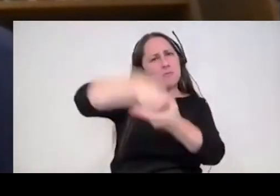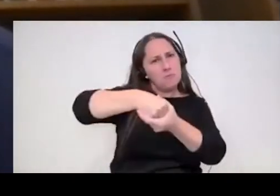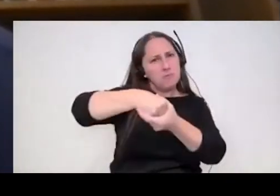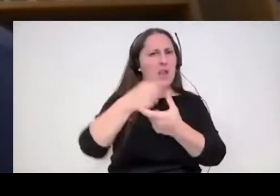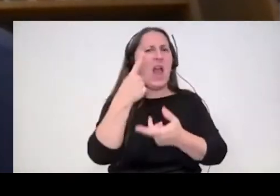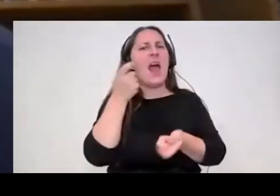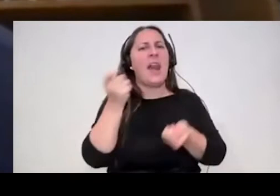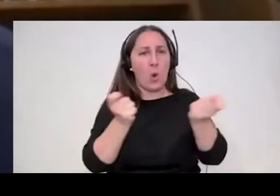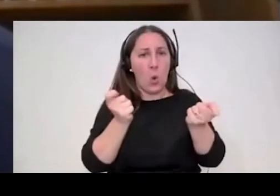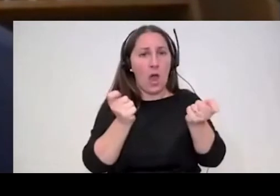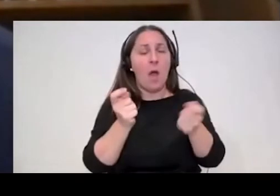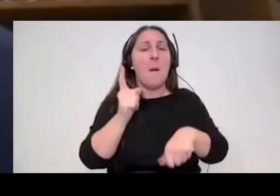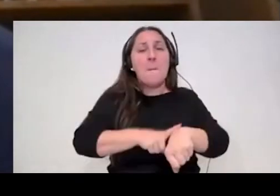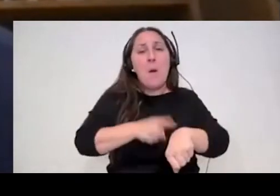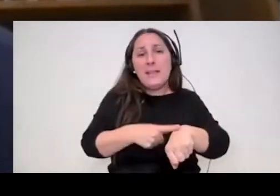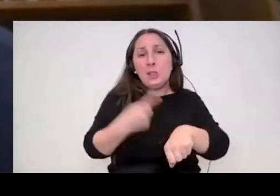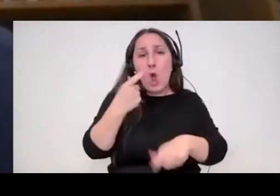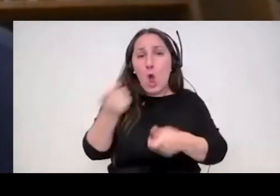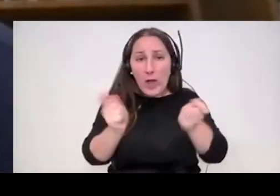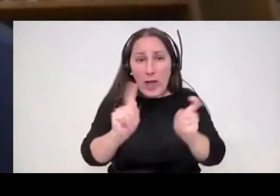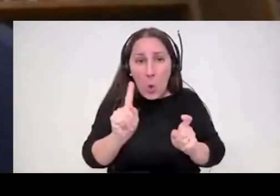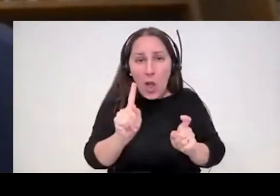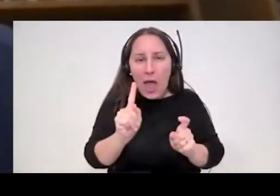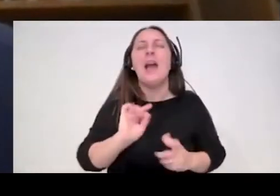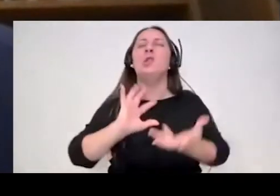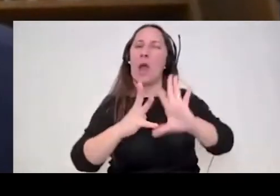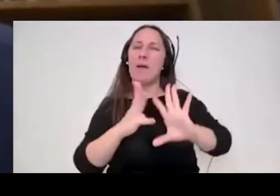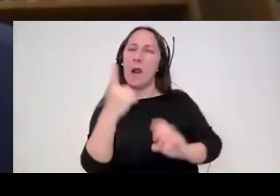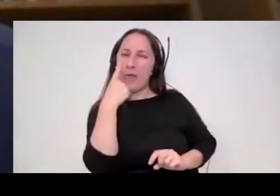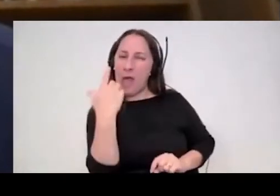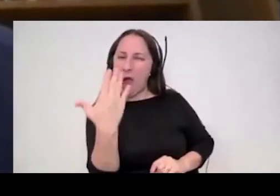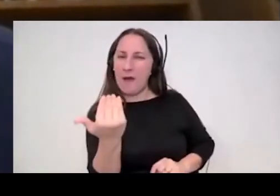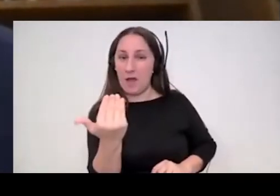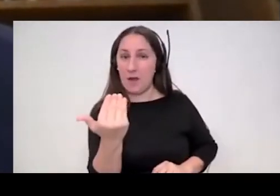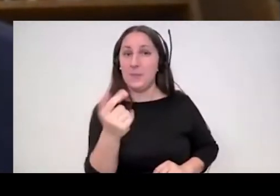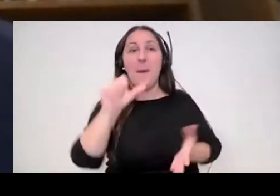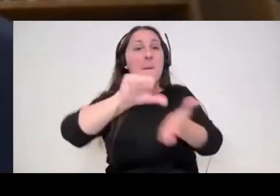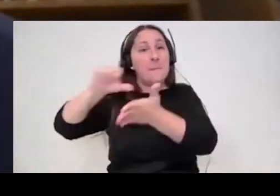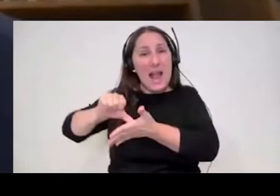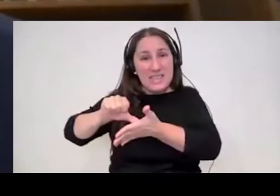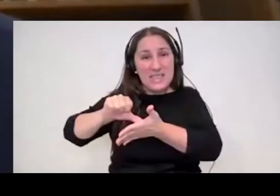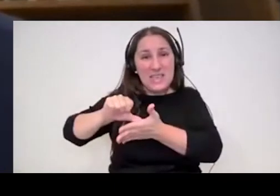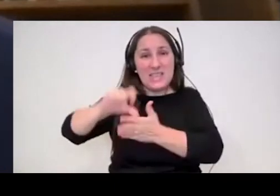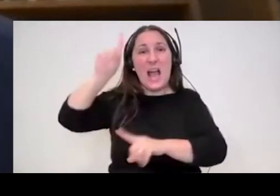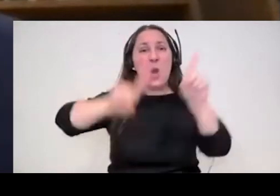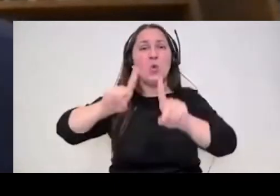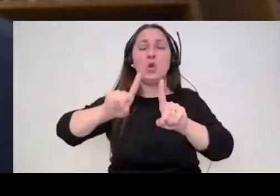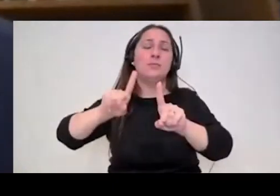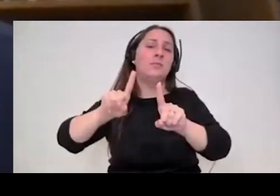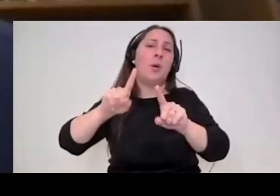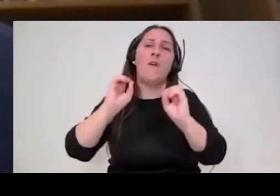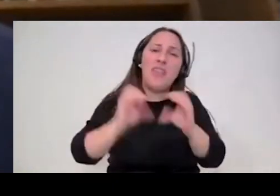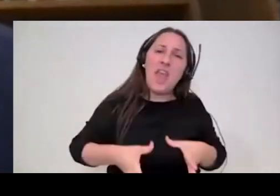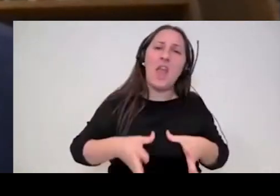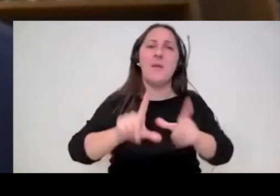Cuando no regula, es una forma alternativa de regular. De hecho, los países que tienen peores o inexistentes o débiles formas